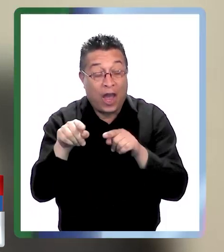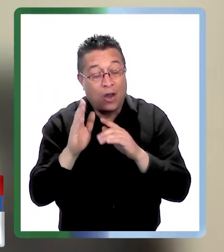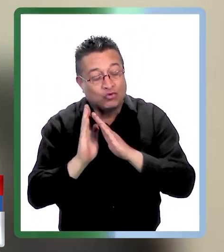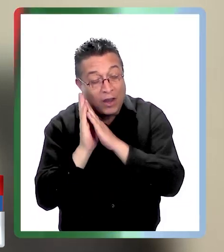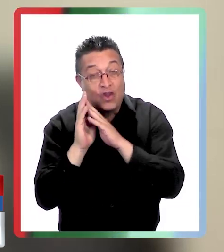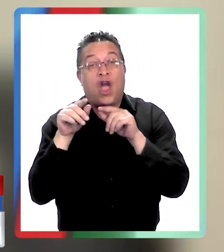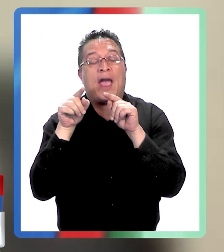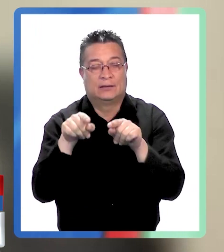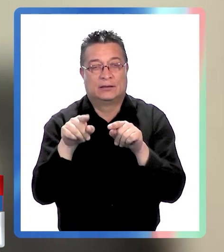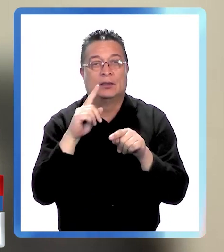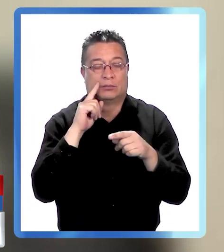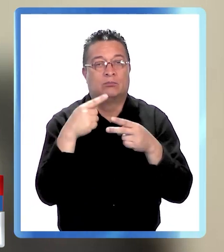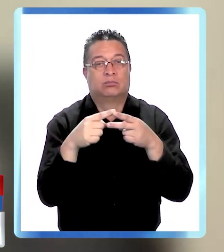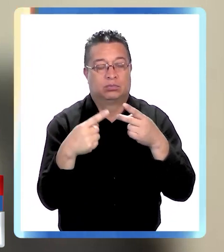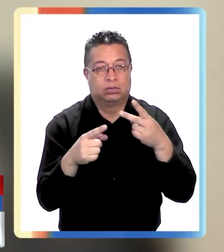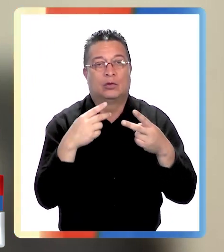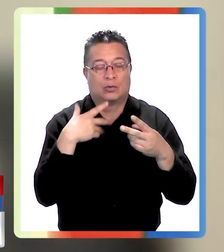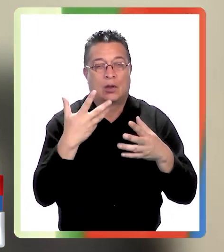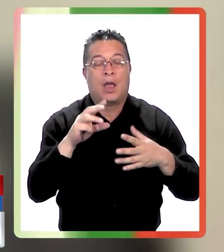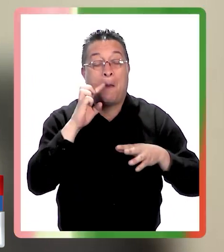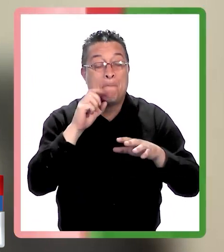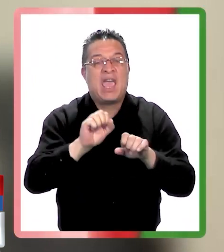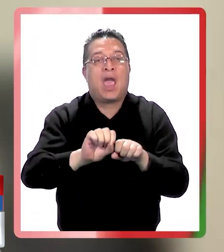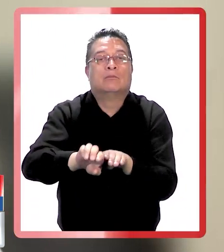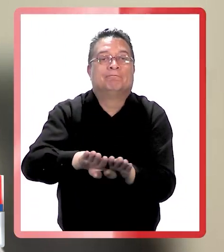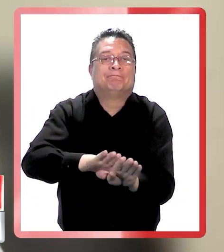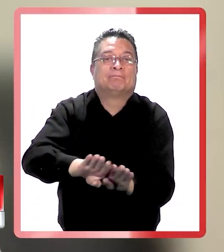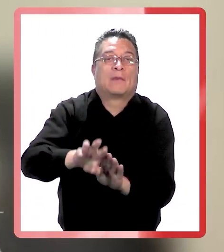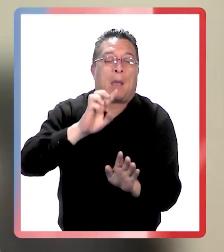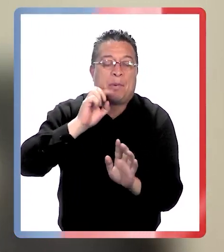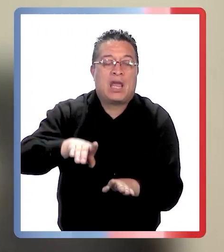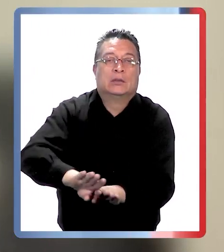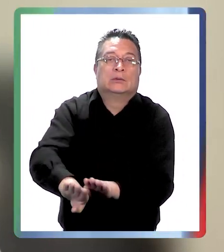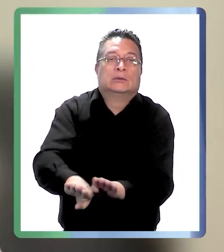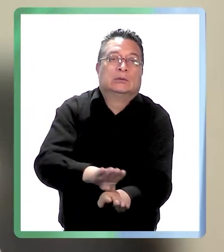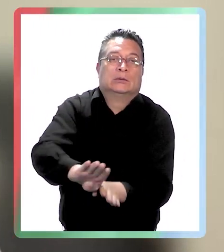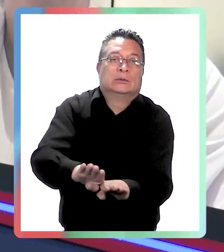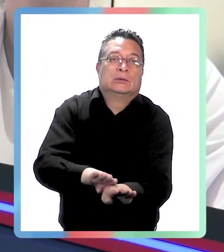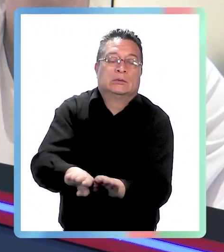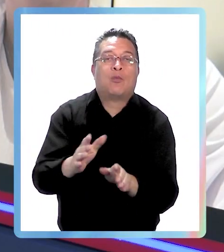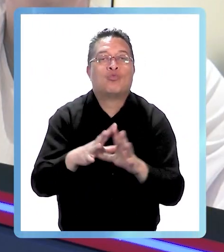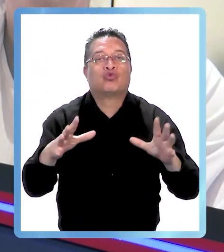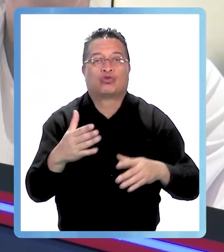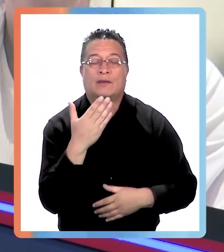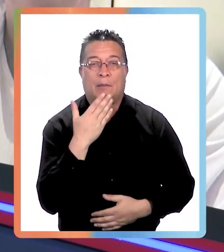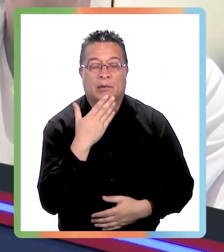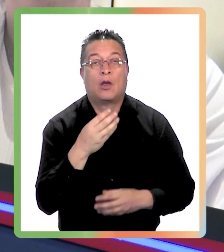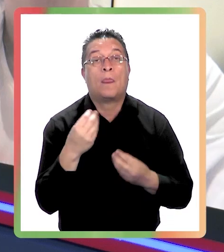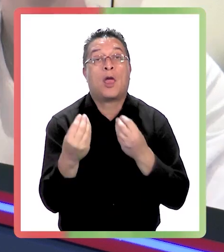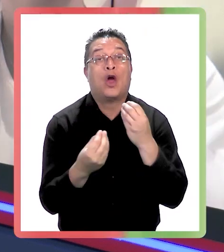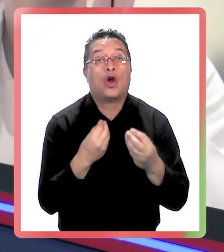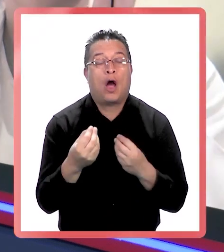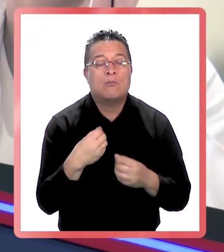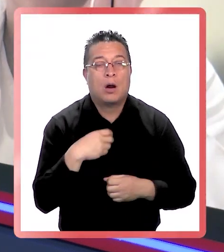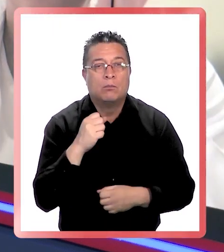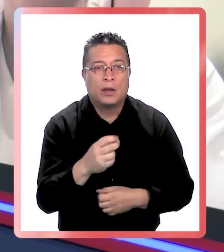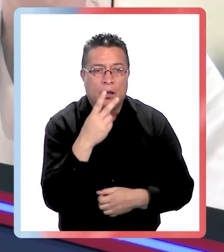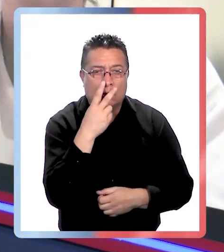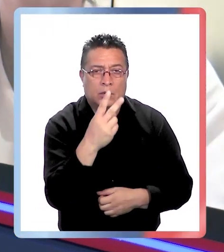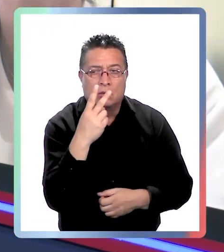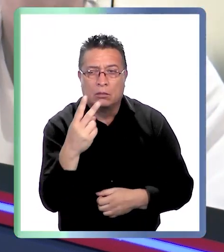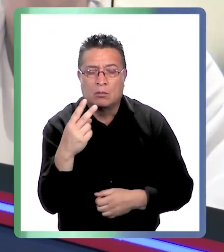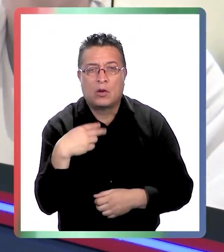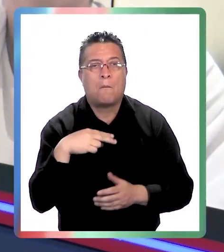todos los tipos que existen, el síndrome de piernas inquietas, por ejemplo, entre otros varios que pueden haber. ¿Cómo nosotros nos podemos dar cuenta si tenemos